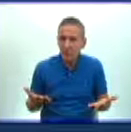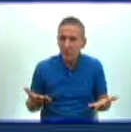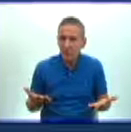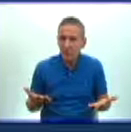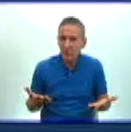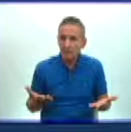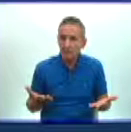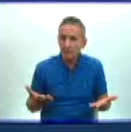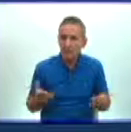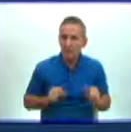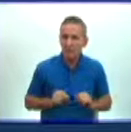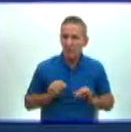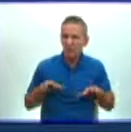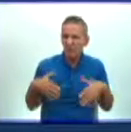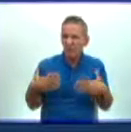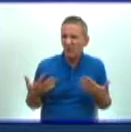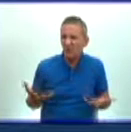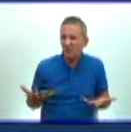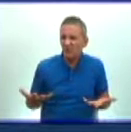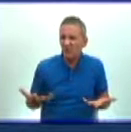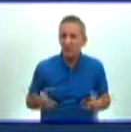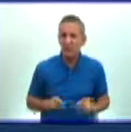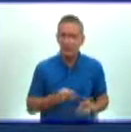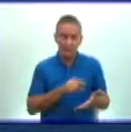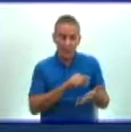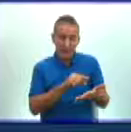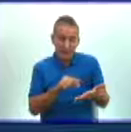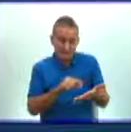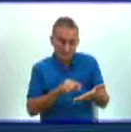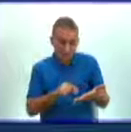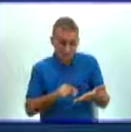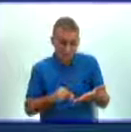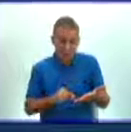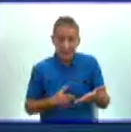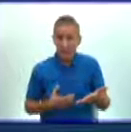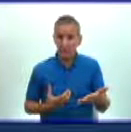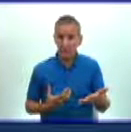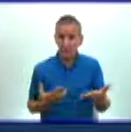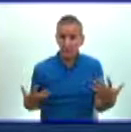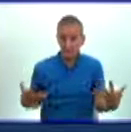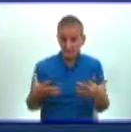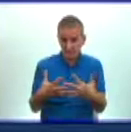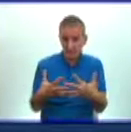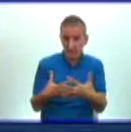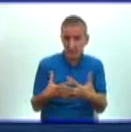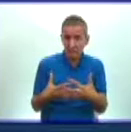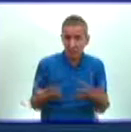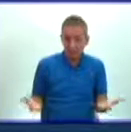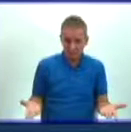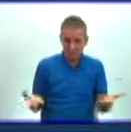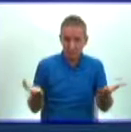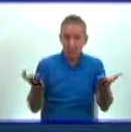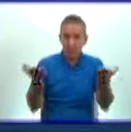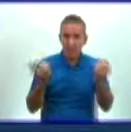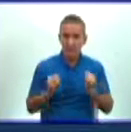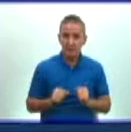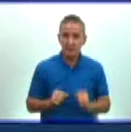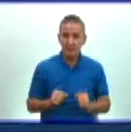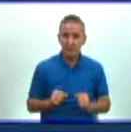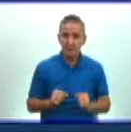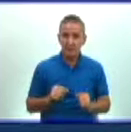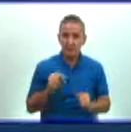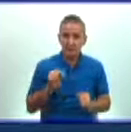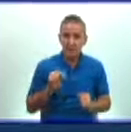¿Dónde están las oraciones que tienen que ver con el desarrollo? ¿Dónde usted da